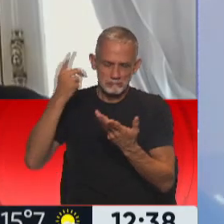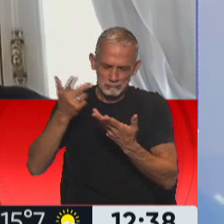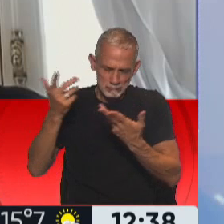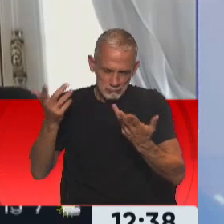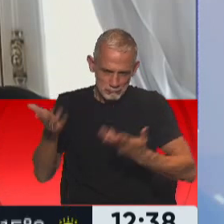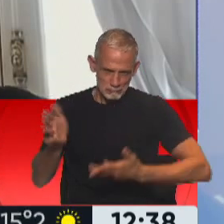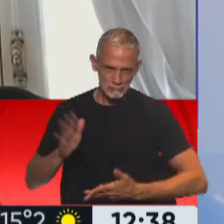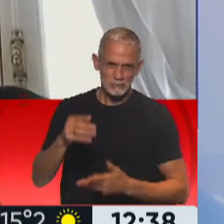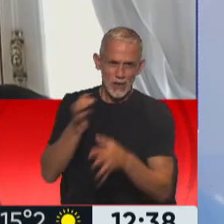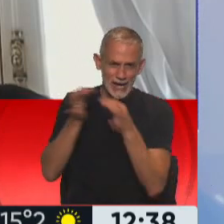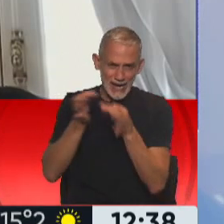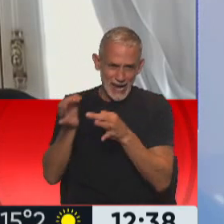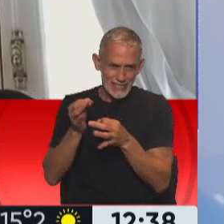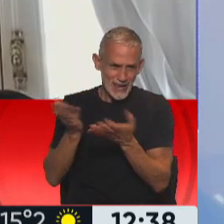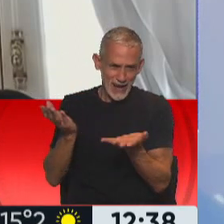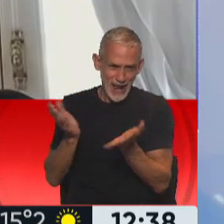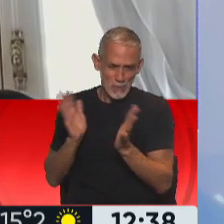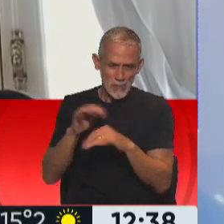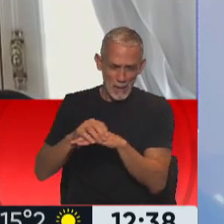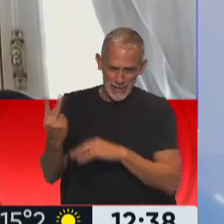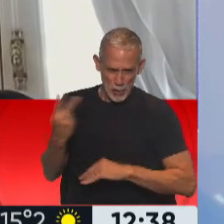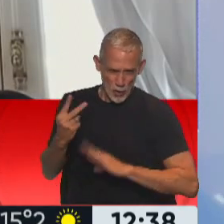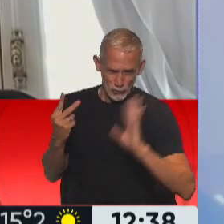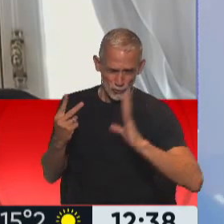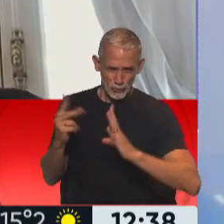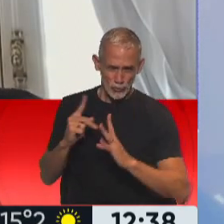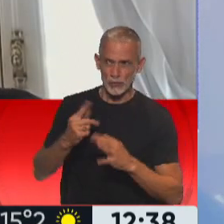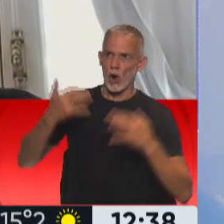como que es una charlita como muy de amigos, ¿no? No